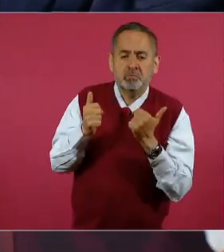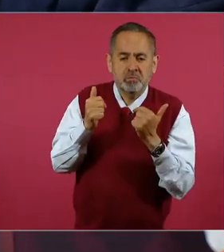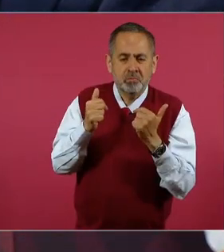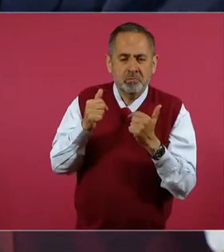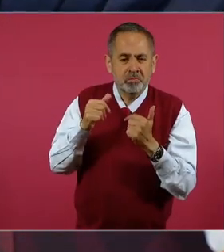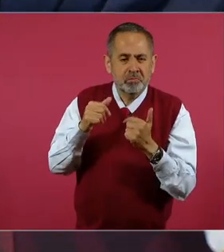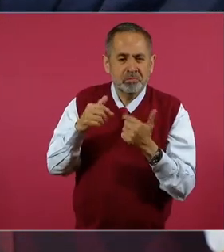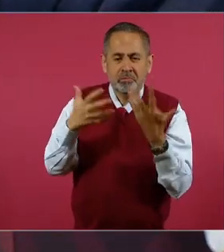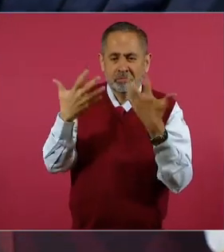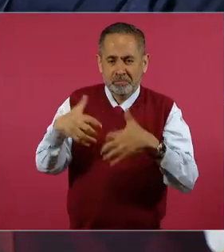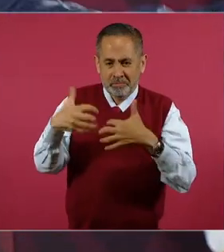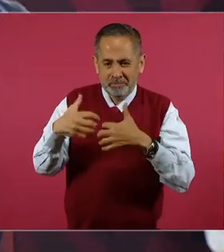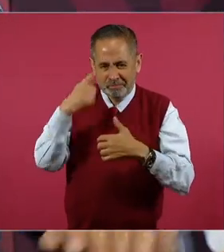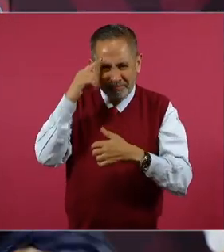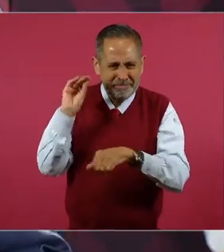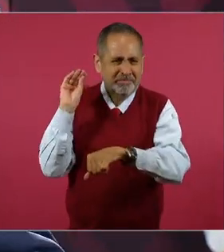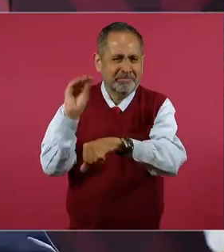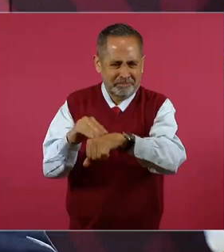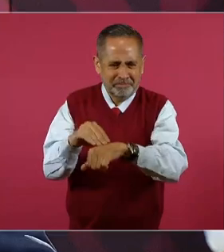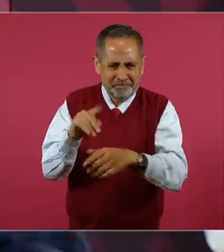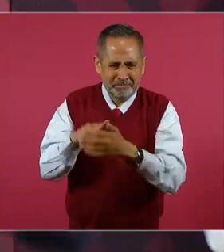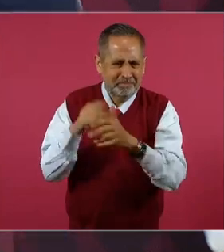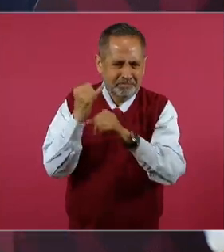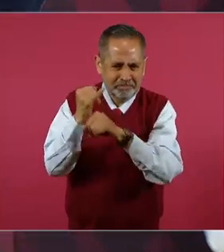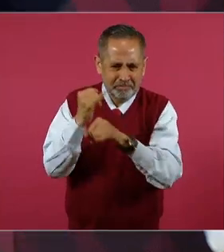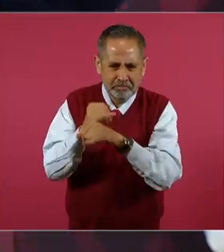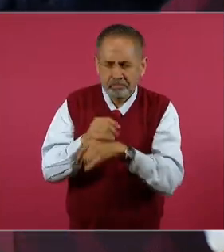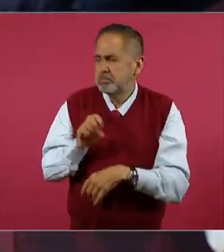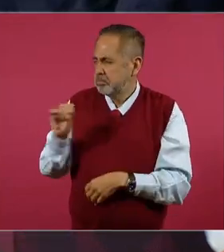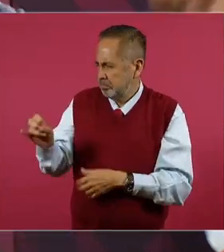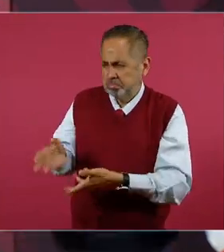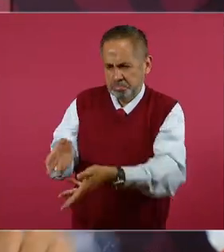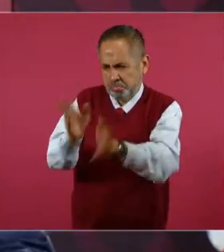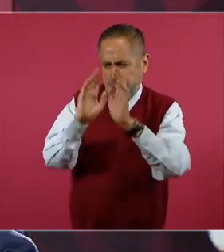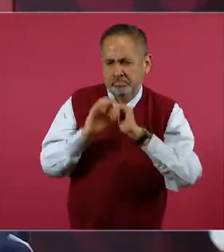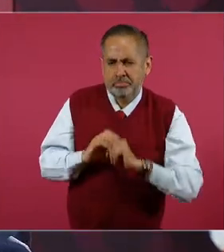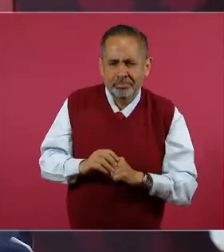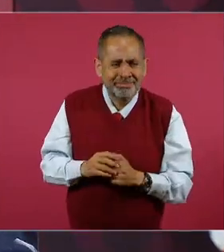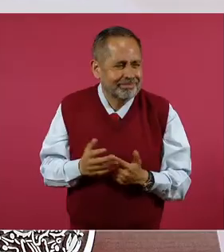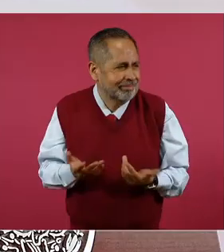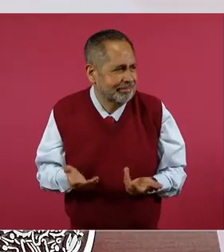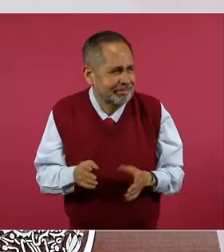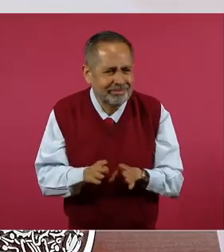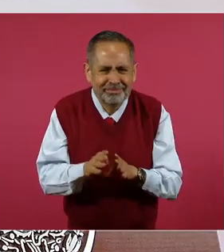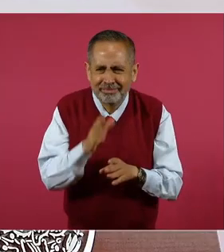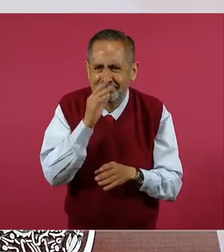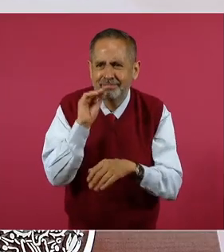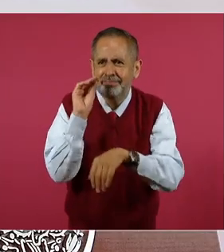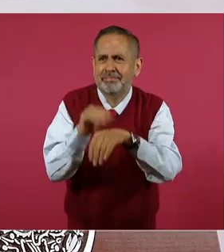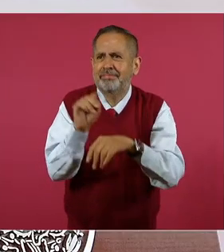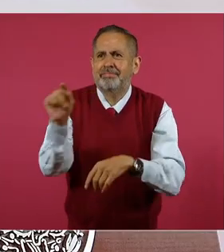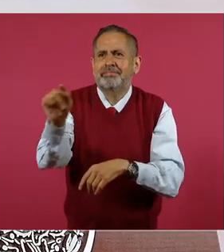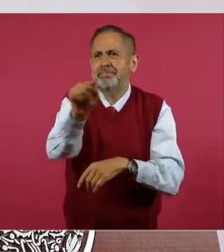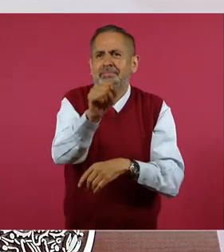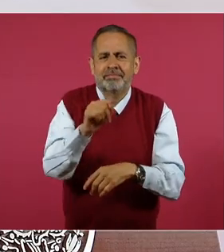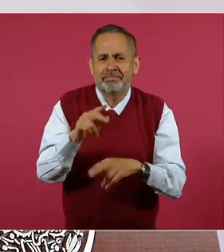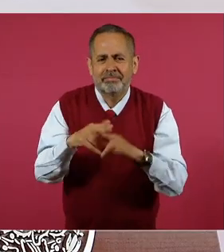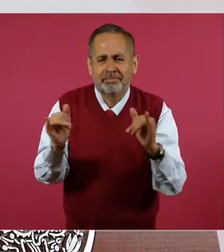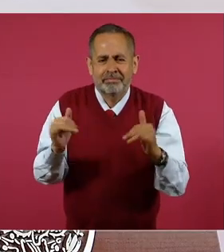de empresas de comunicación. ¿Y dónde no había